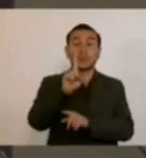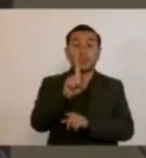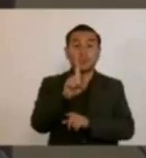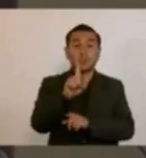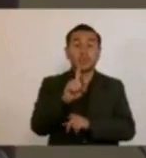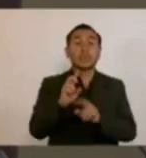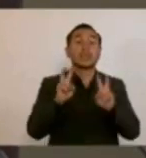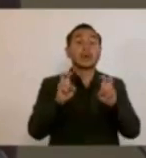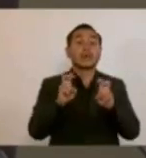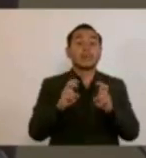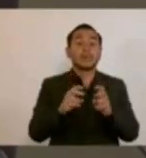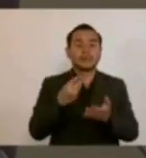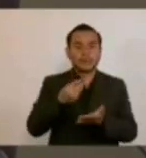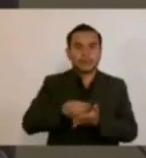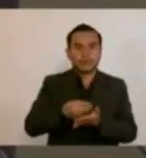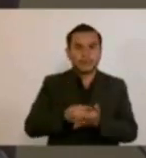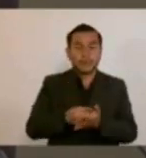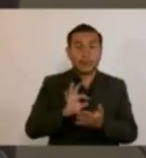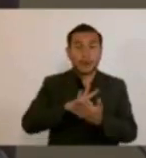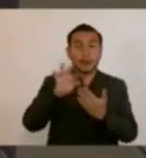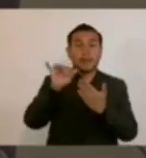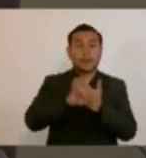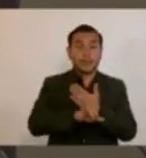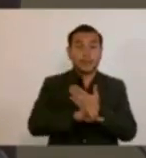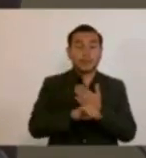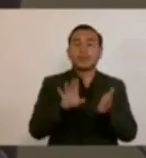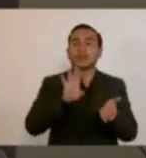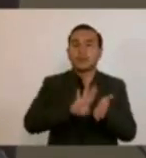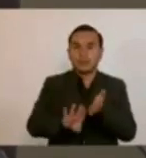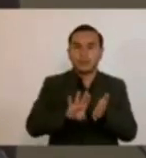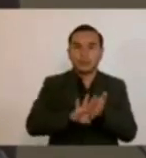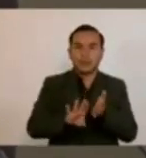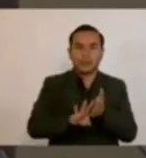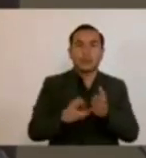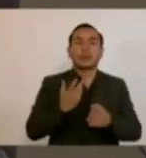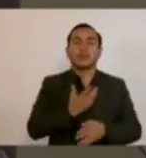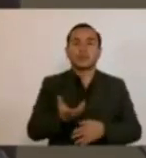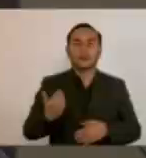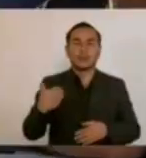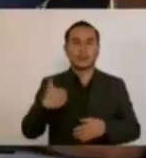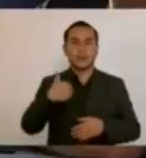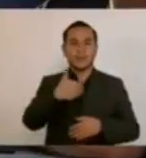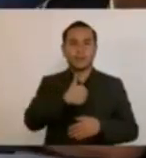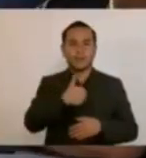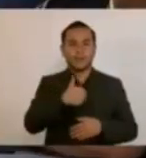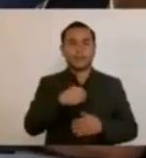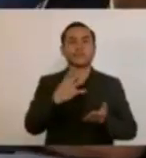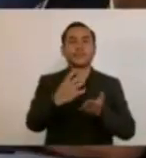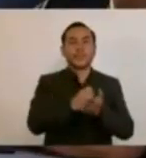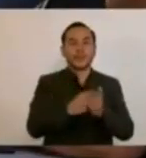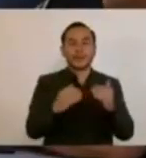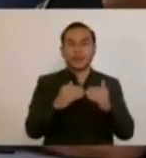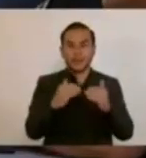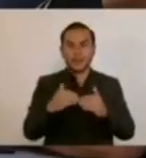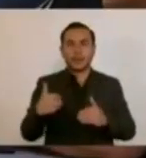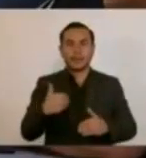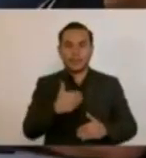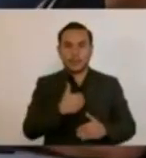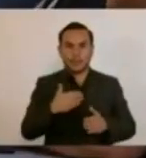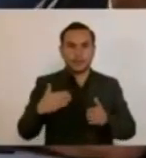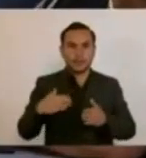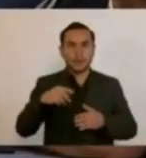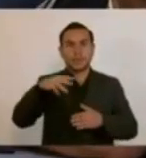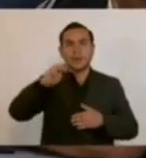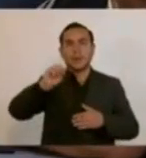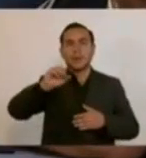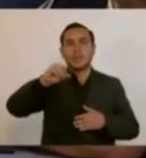económico a la Asamblea Legislativa para que esos proyectos sean, y el financiamiento, el ministro de Hacienda con el ministro de Obras Públicas, con la ministra de Desarrollo